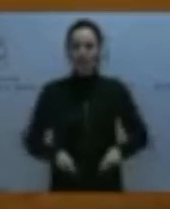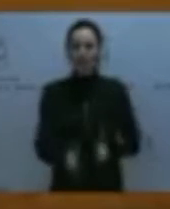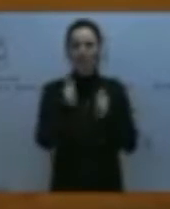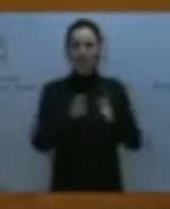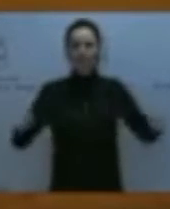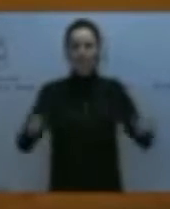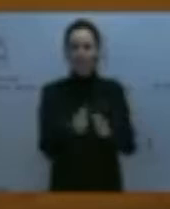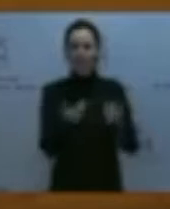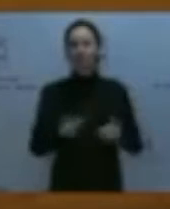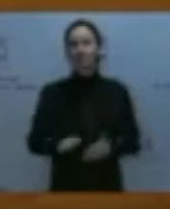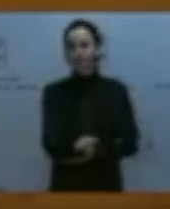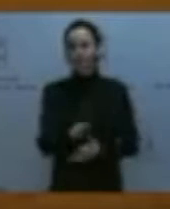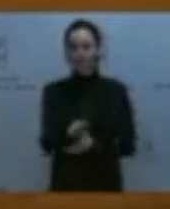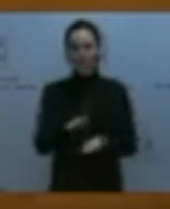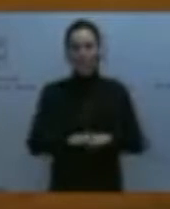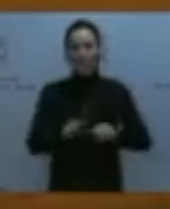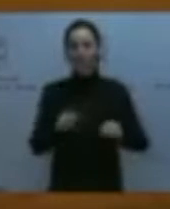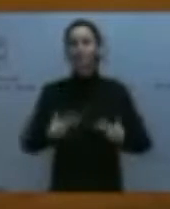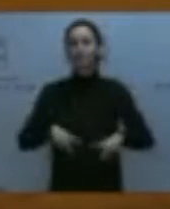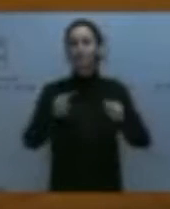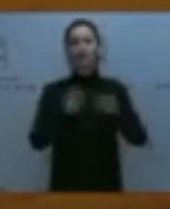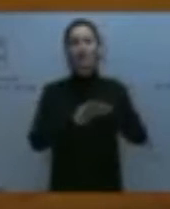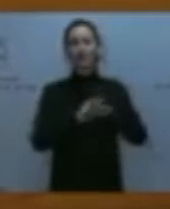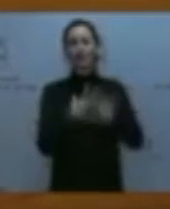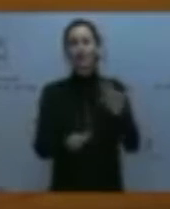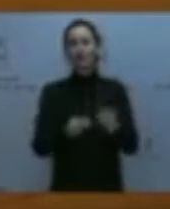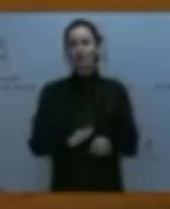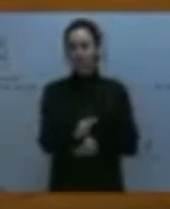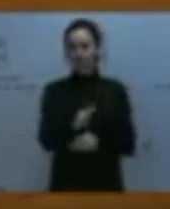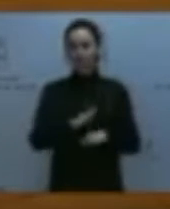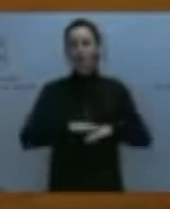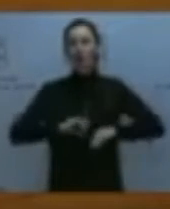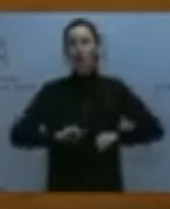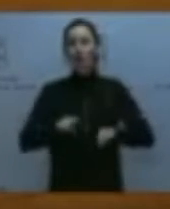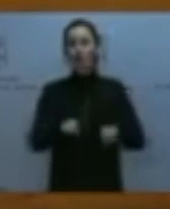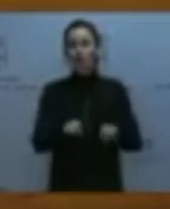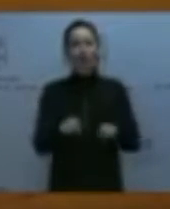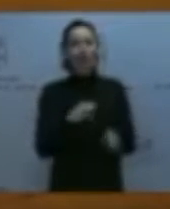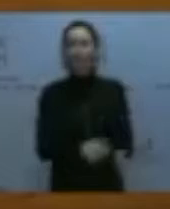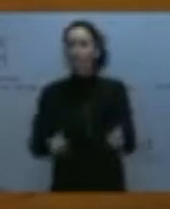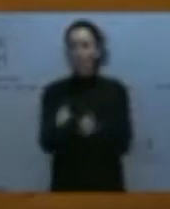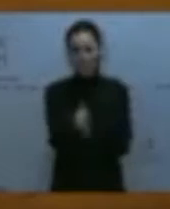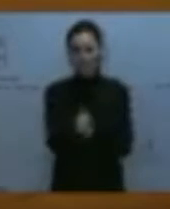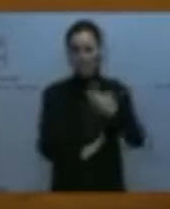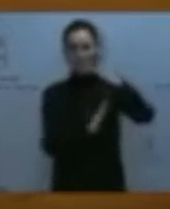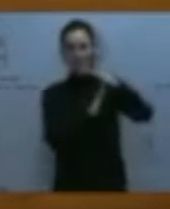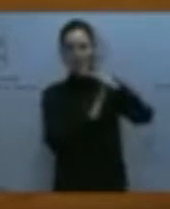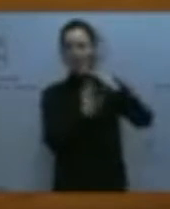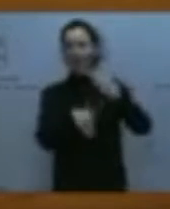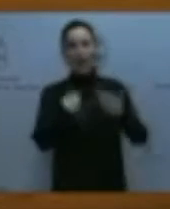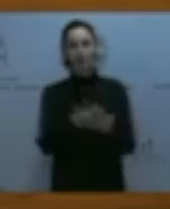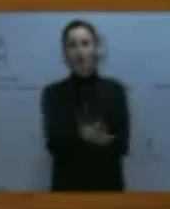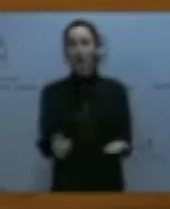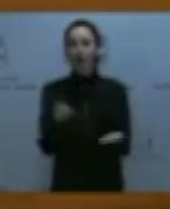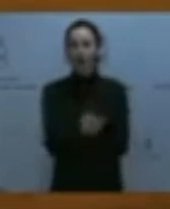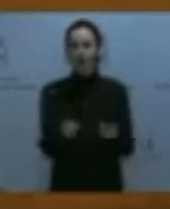la finalización de las paradas biológicas también deberían de ser prioritarias y en la creación de reservas de